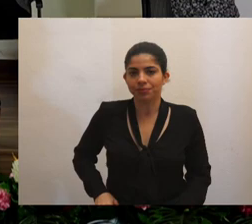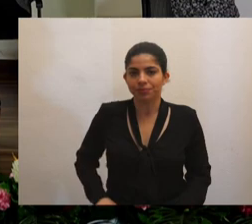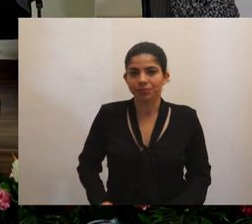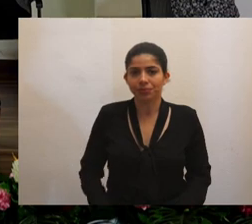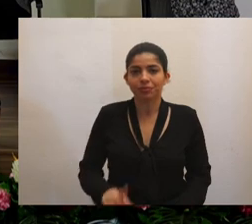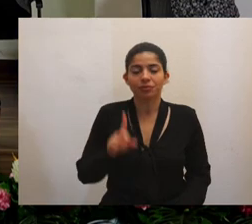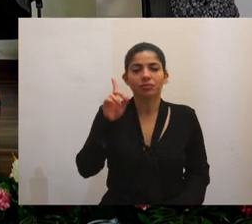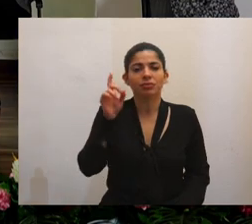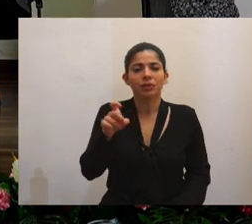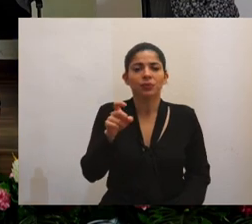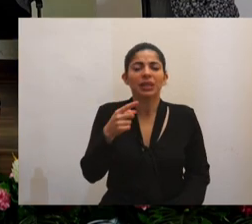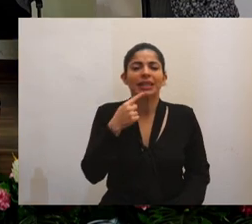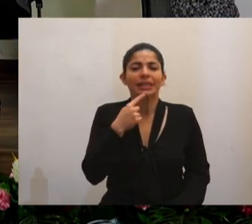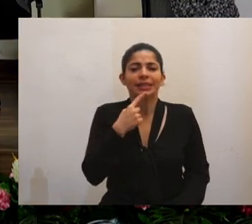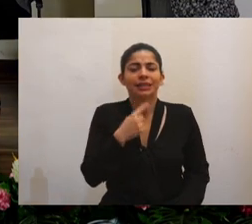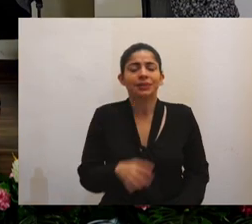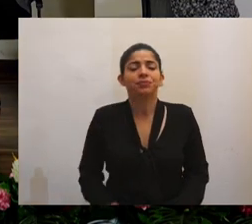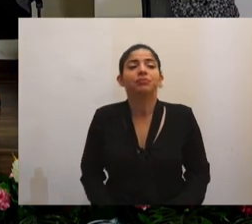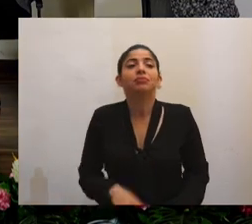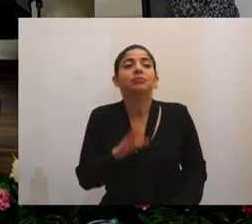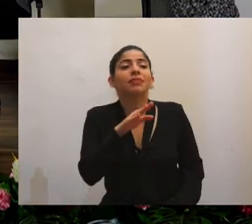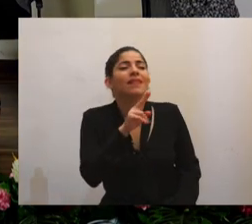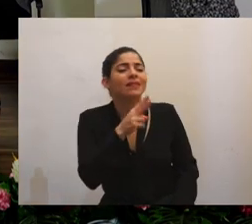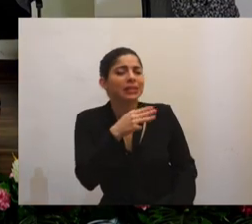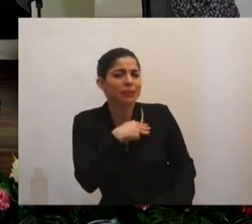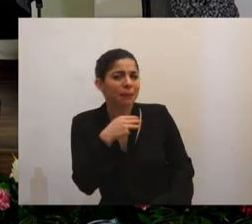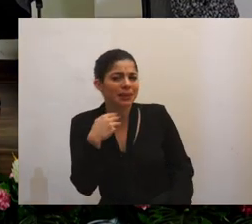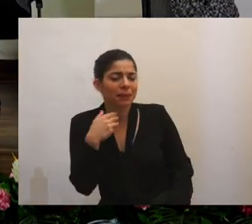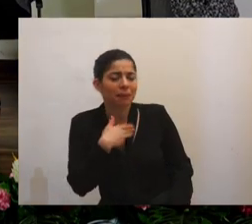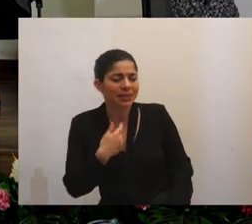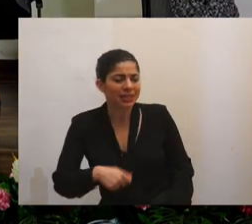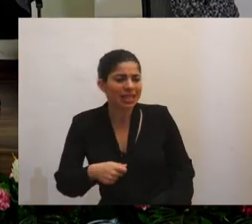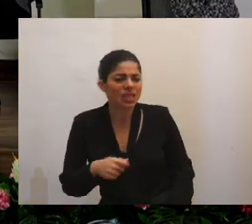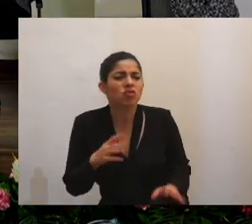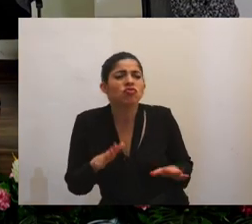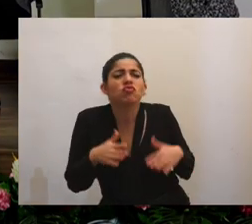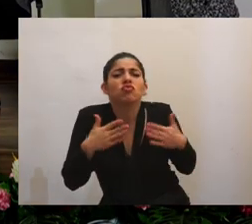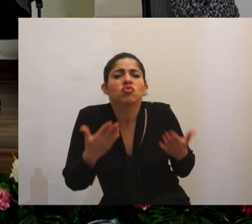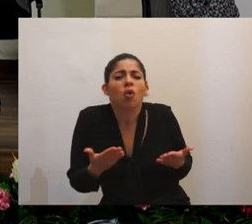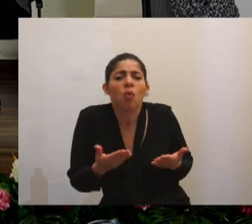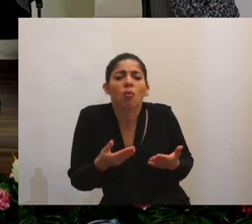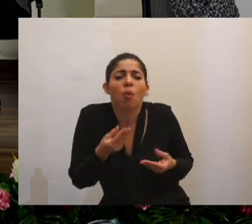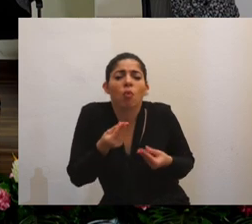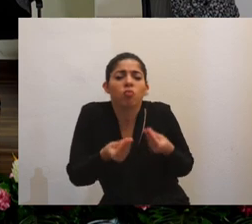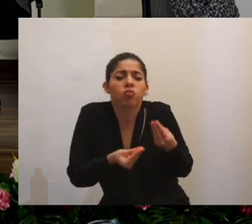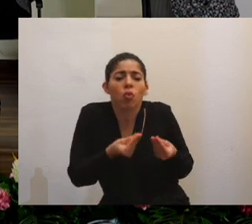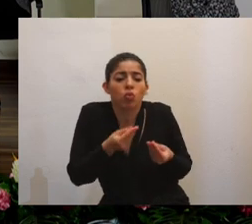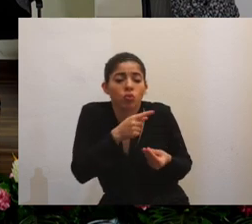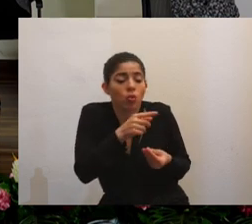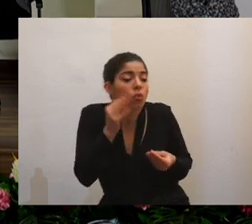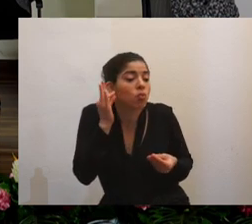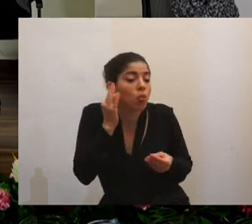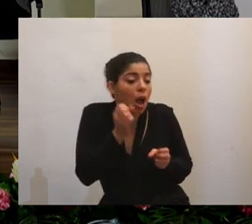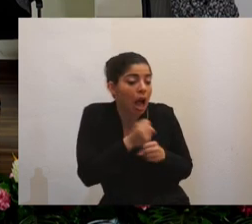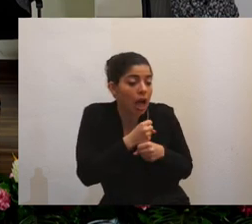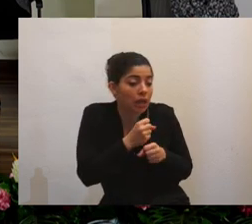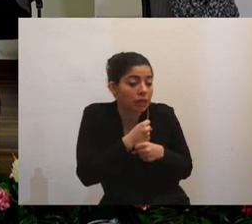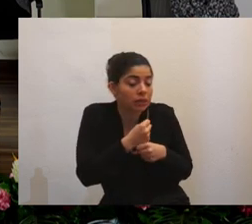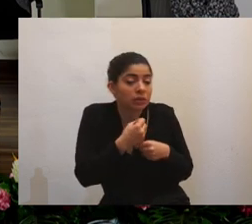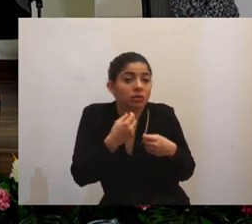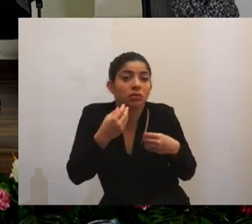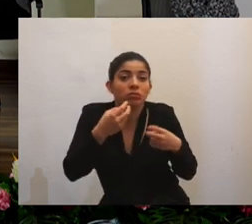La consulta es la siguiente, señora vicepresidenta. ¿Cómo va a ayudar a movilizar los productos de estas mujeres a más